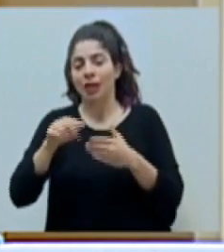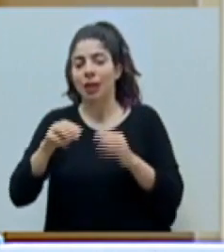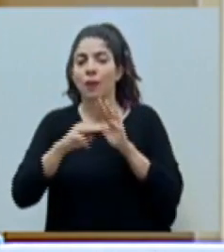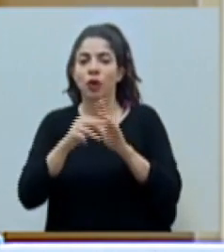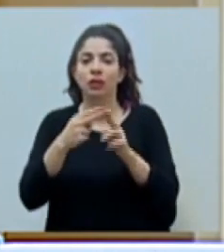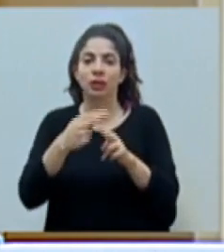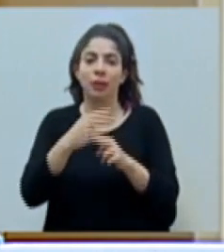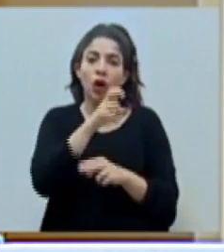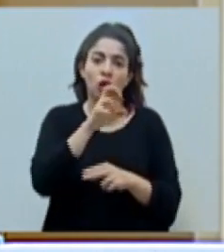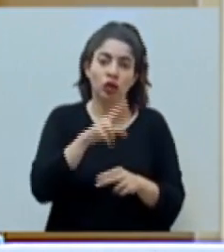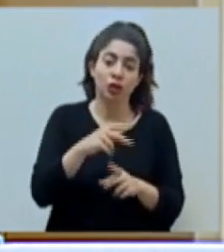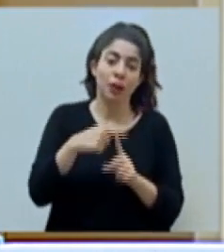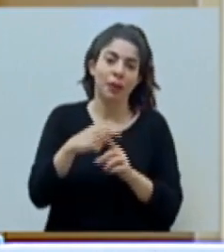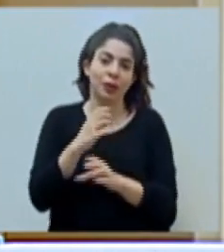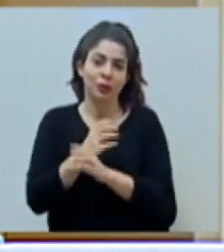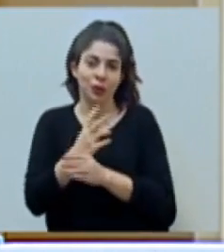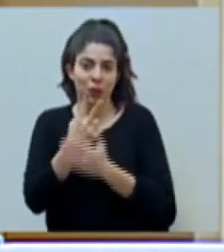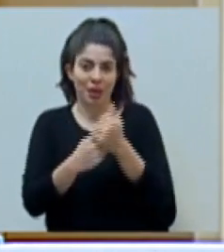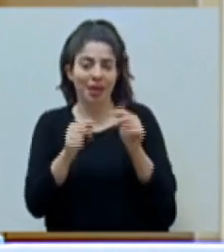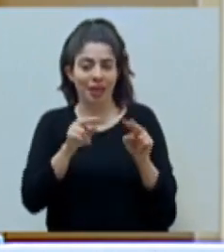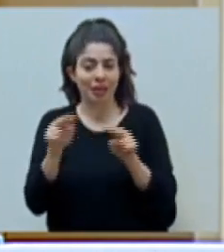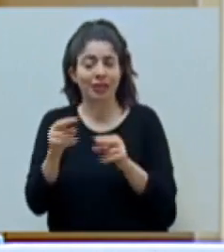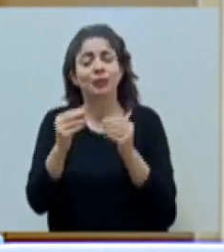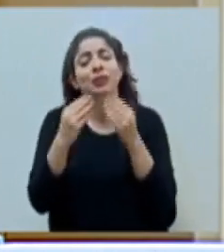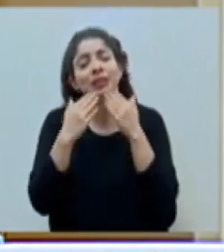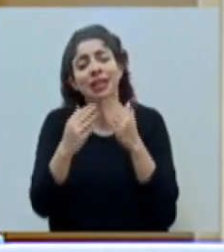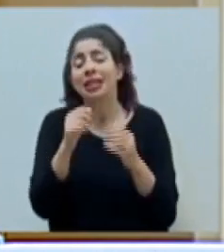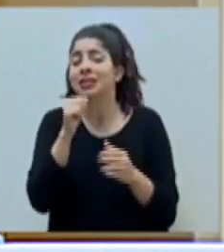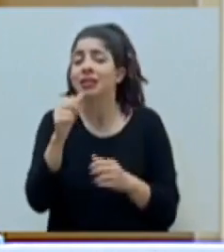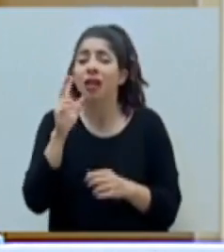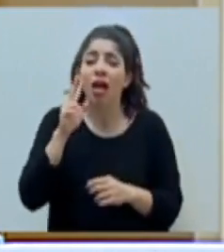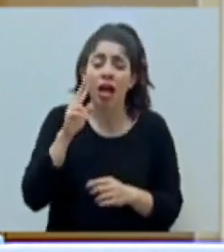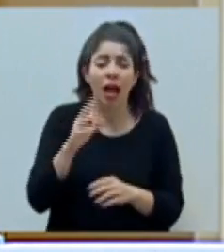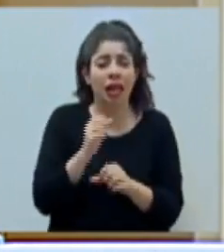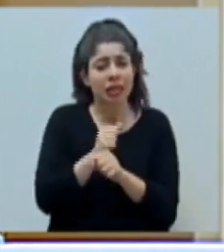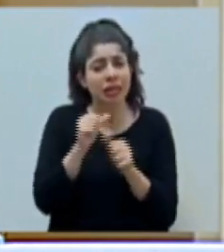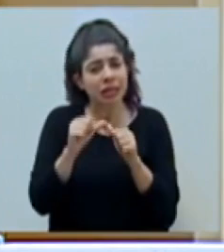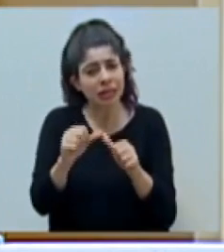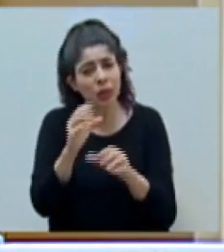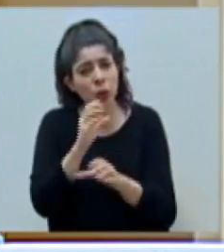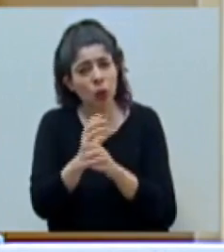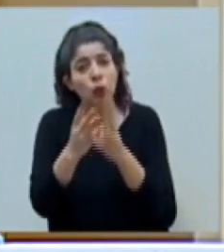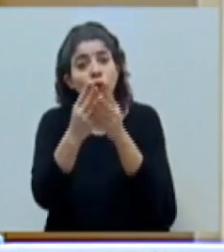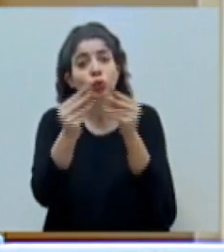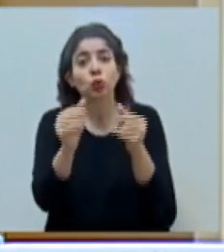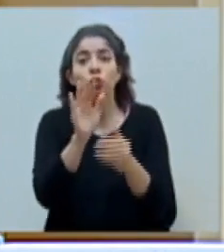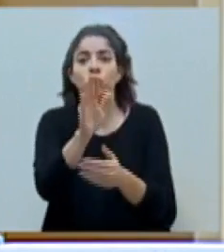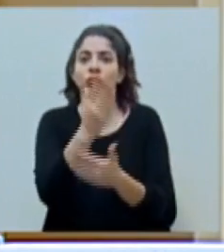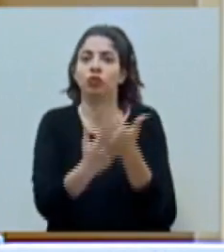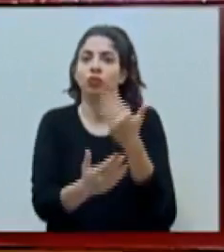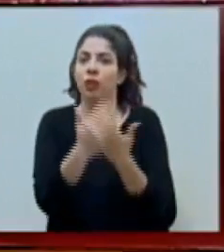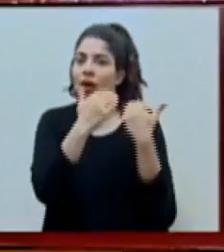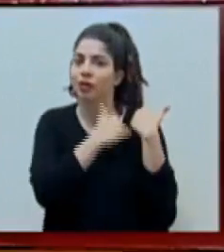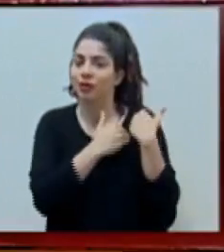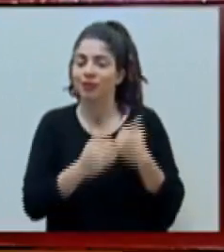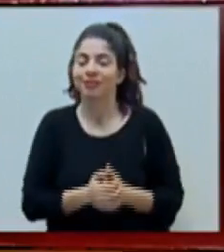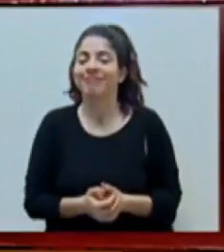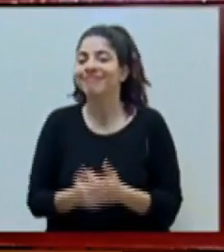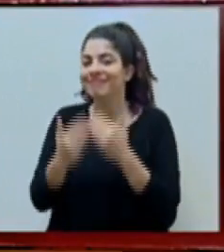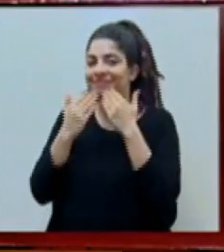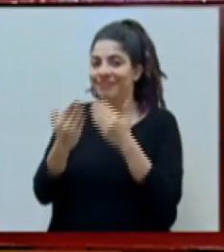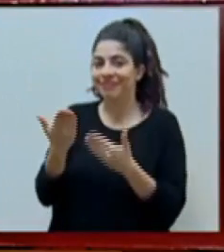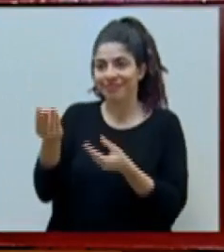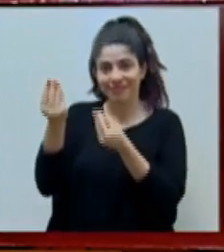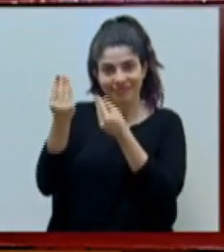Rica Trabaja y Se Cuida. Muchísimas gracias, no bajemos la guardia, como decimos siempre, pues la solución está en nuestras manos. Agradecemos